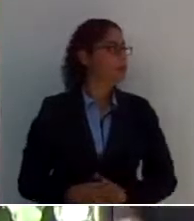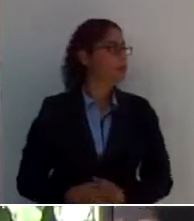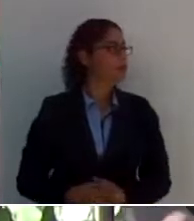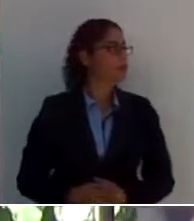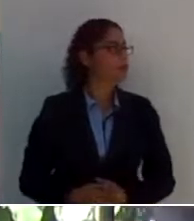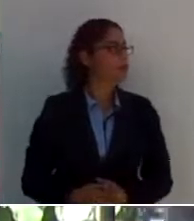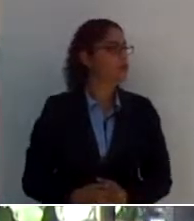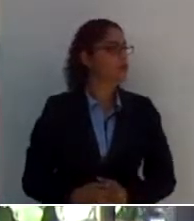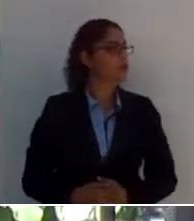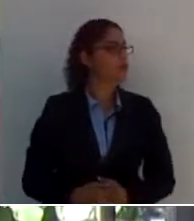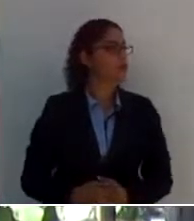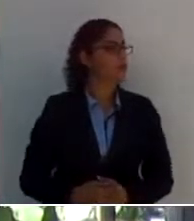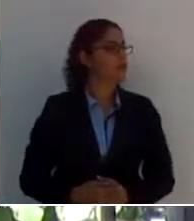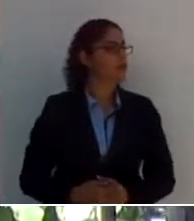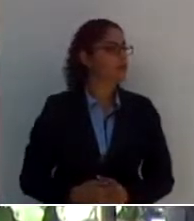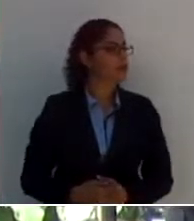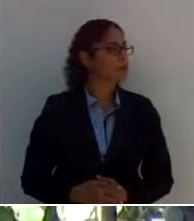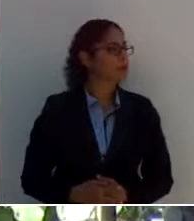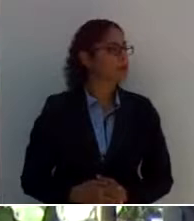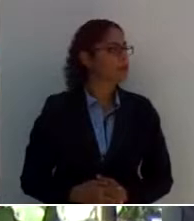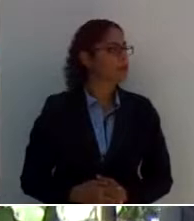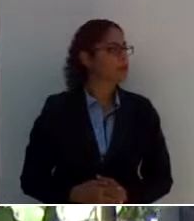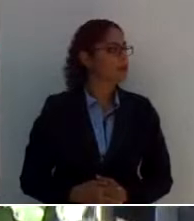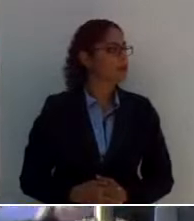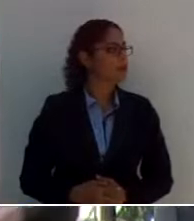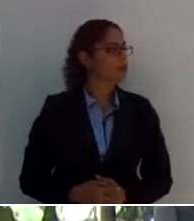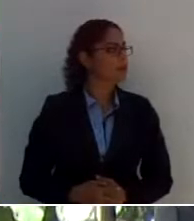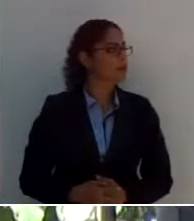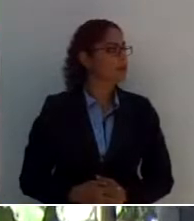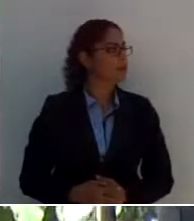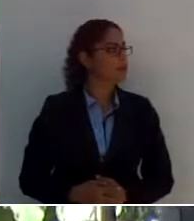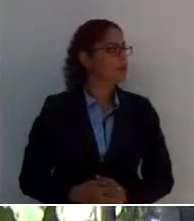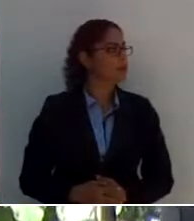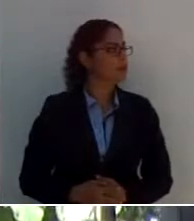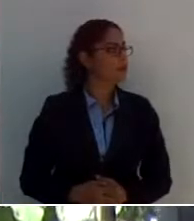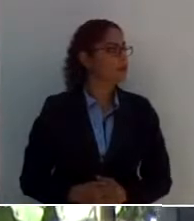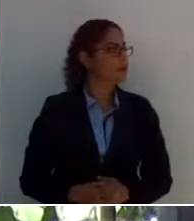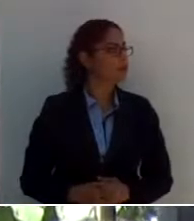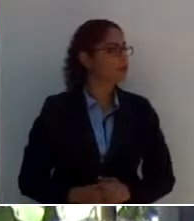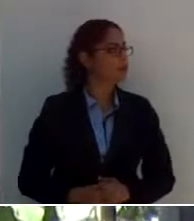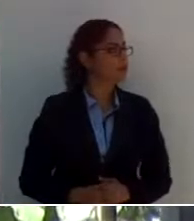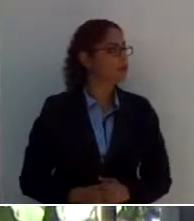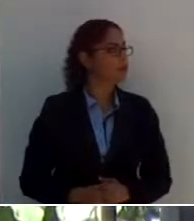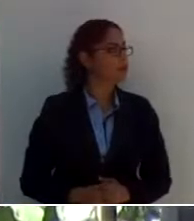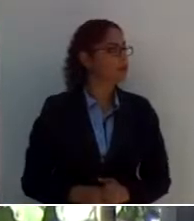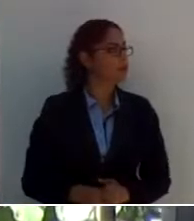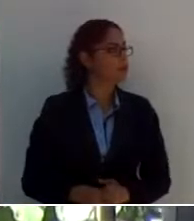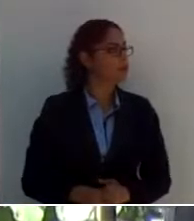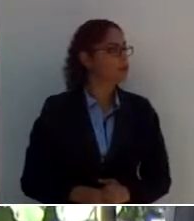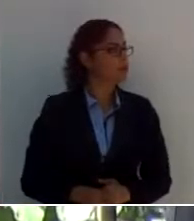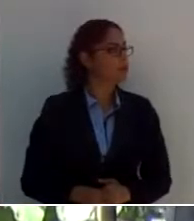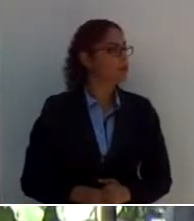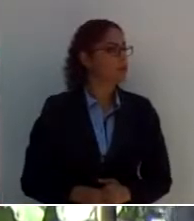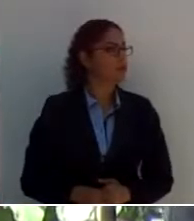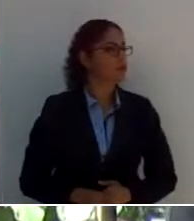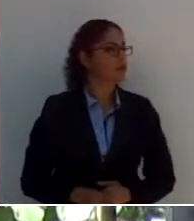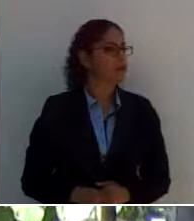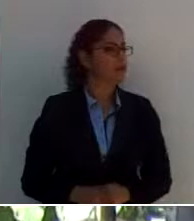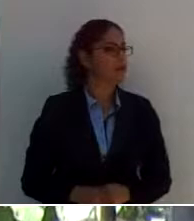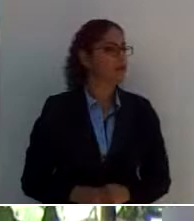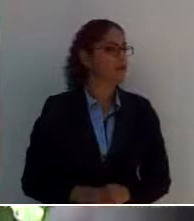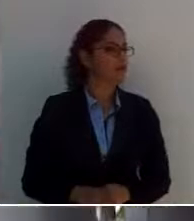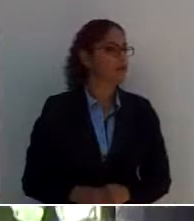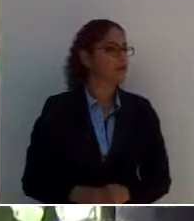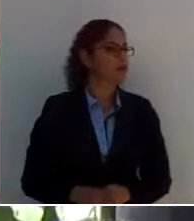Para la Secretaría de Seguridad Pública, lo más valioso es su personal, quienes por su valor, mérito y perseverancia de servir a Michoacán,